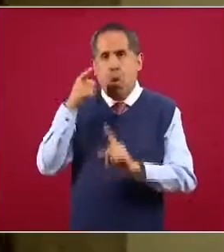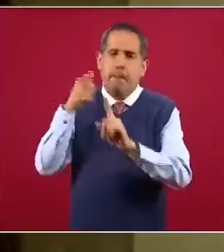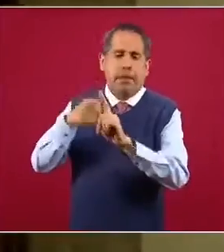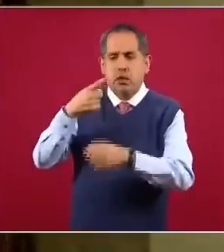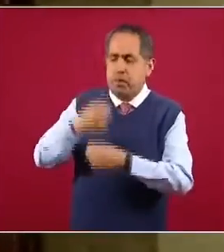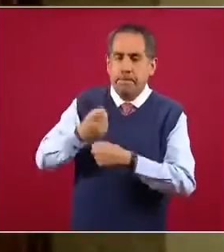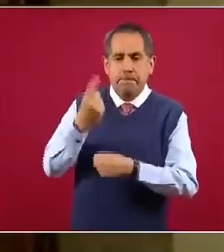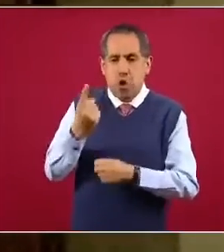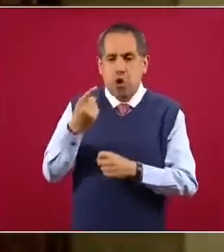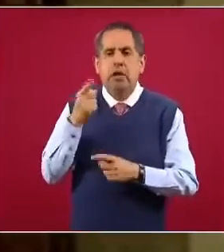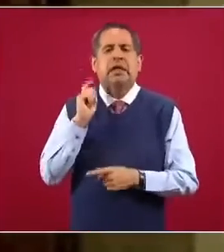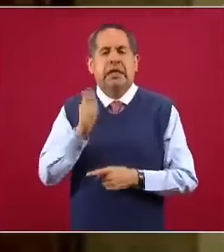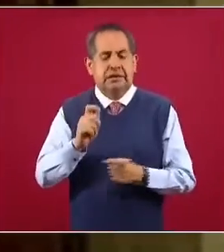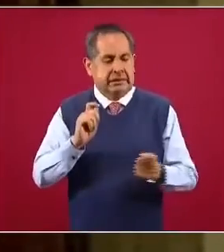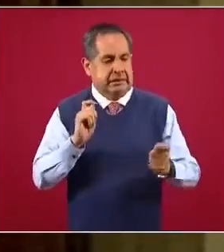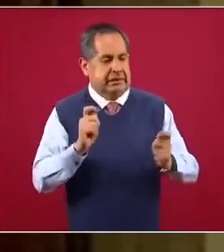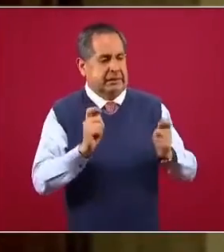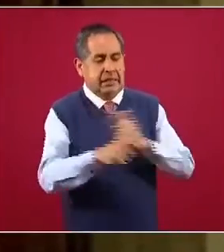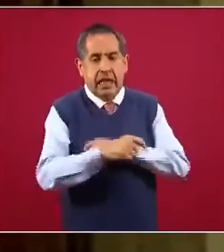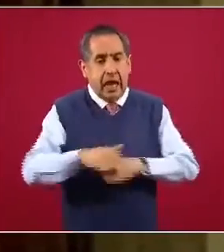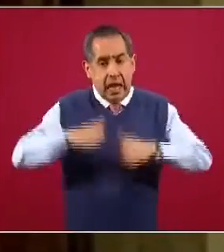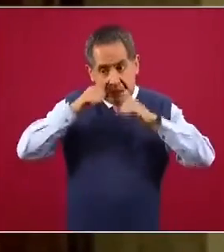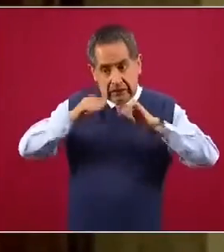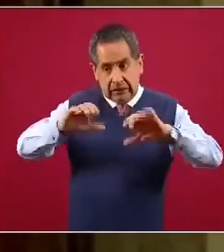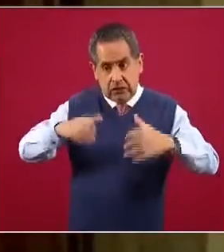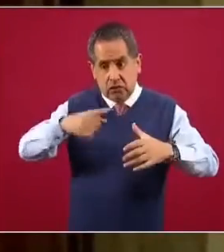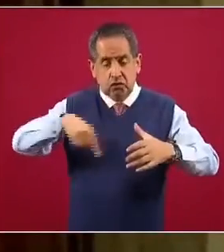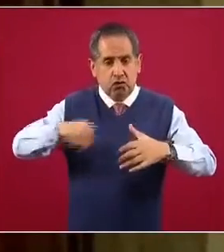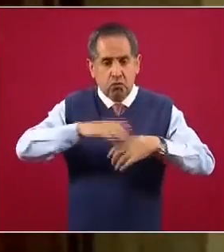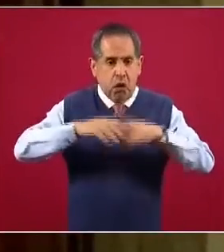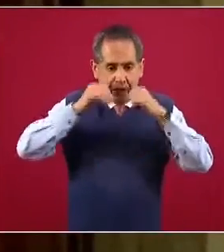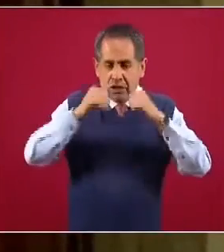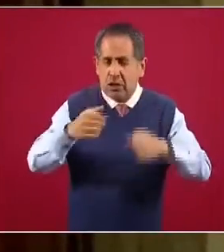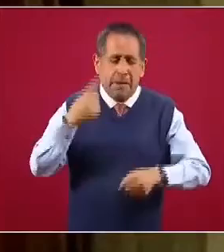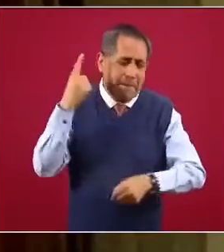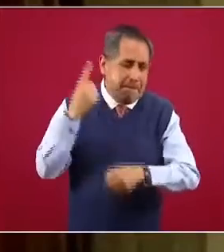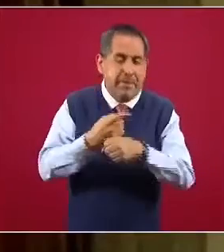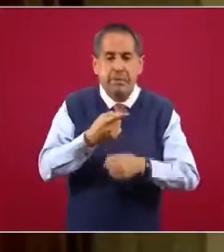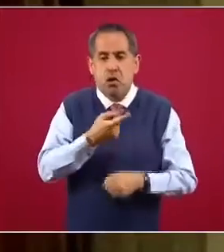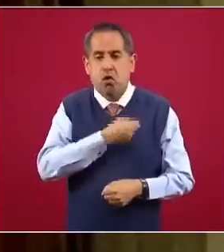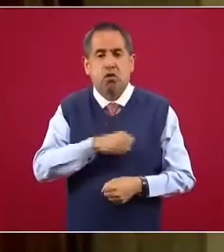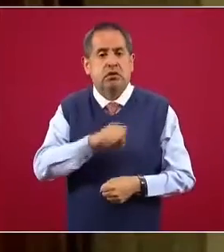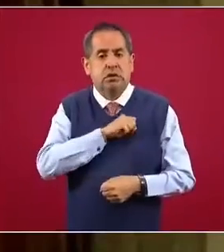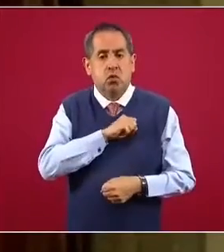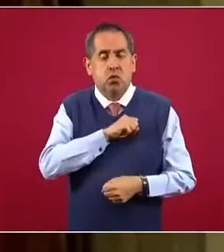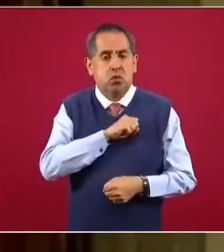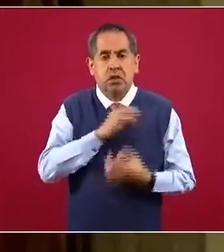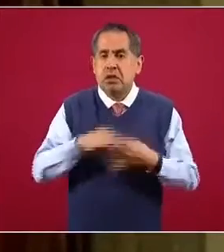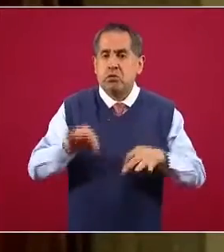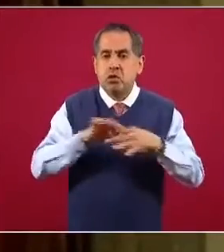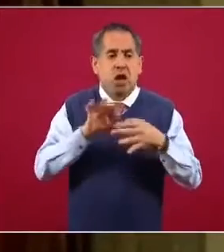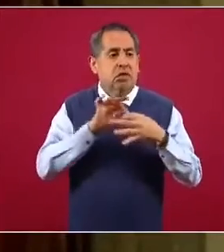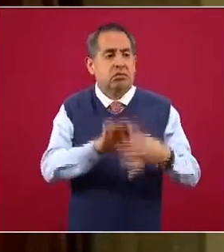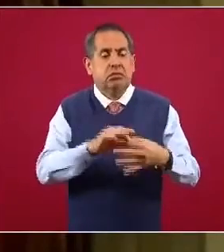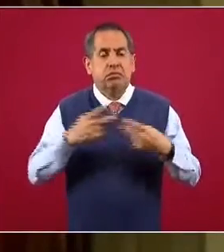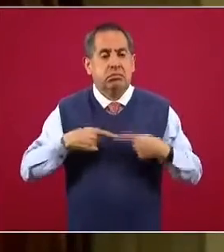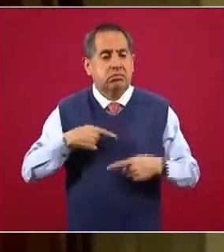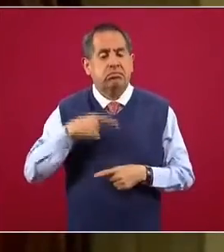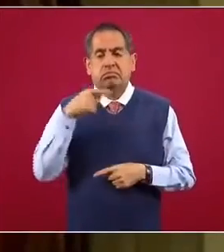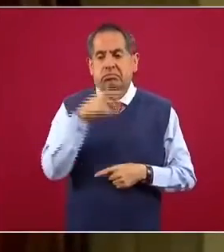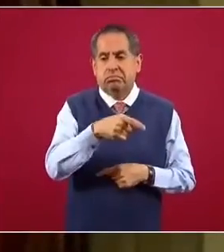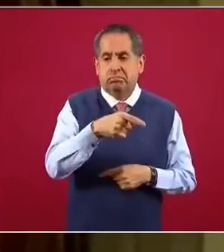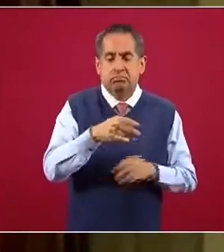es transformar el sistema de atención en un esquema de atención primaria a la salud, más cercano a las personas y con